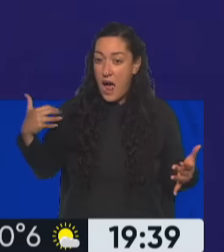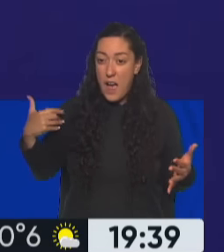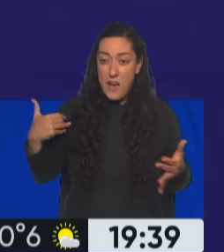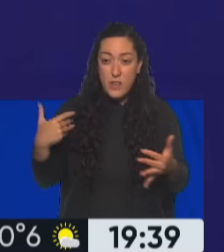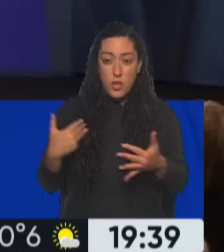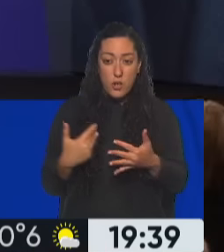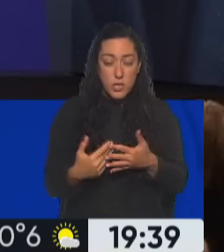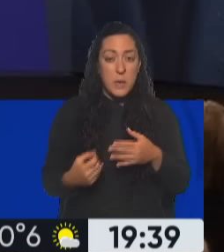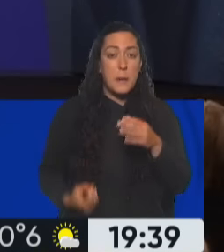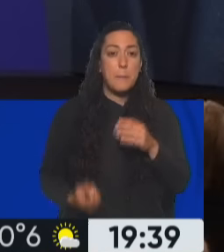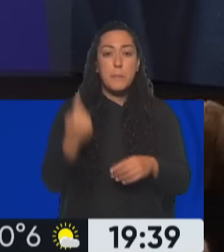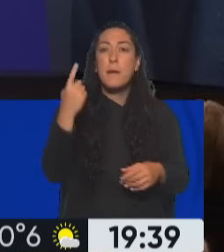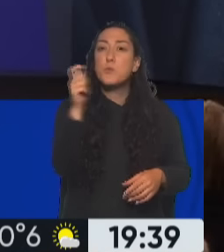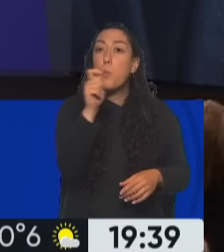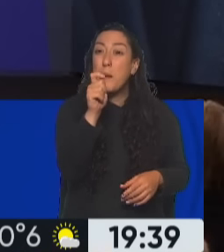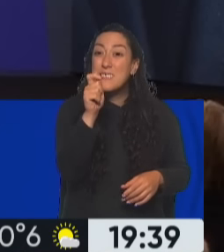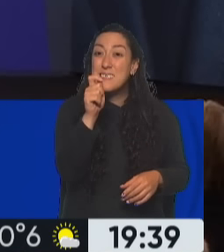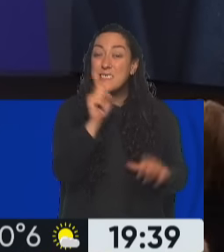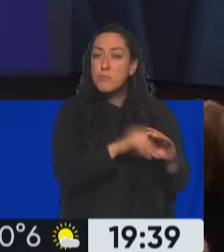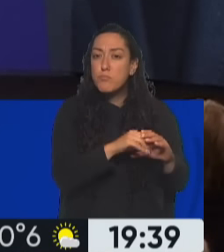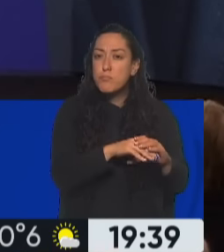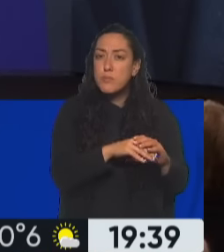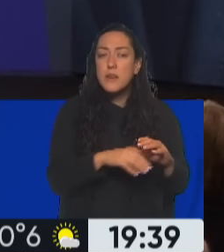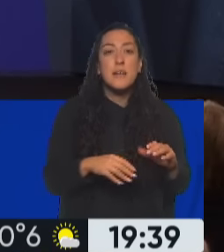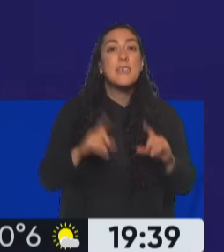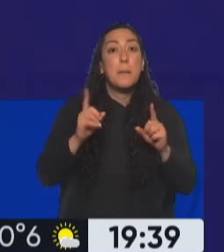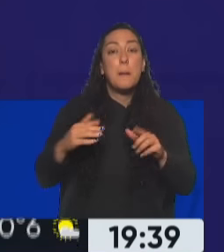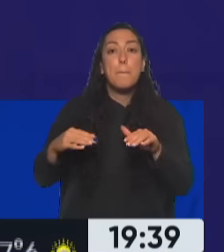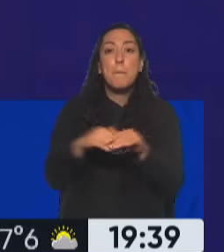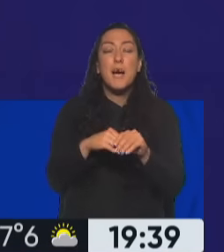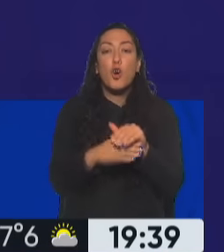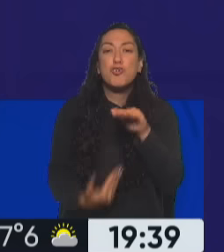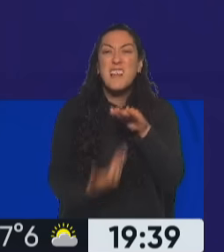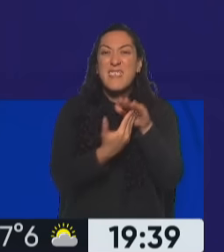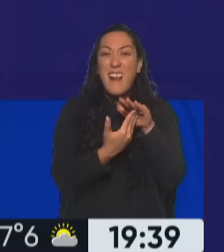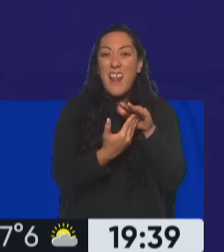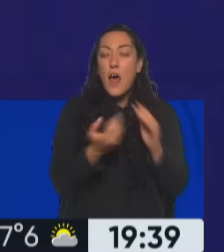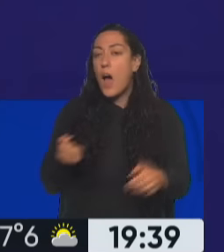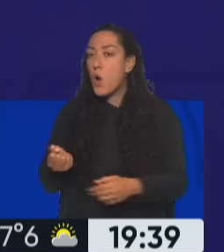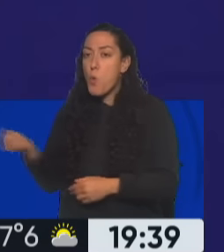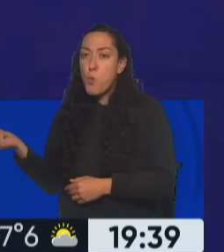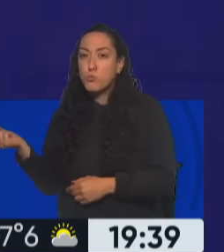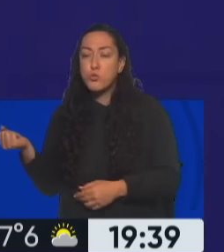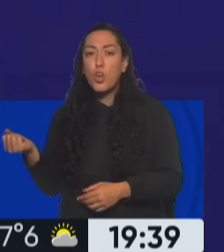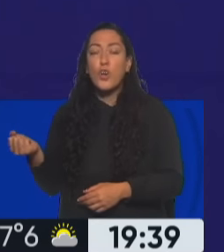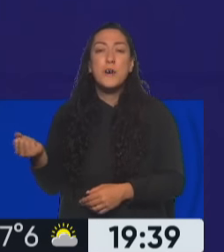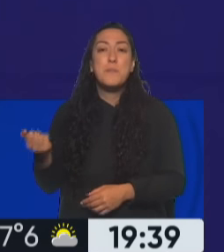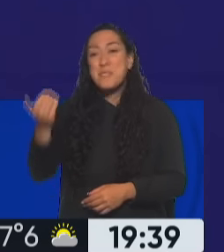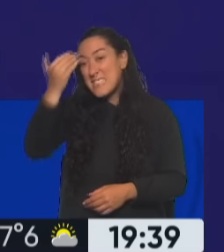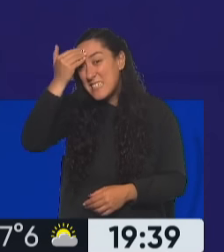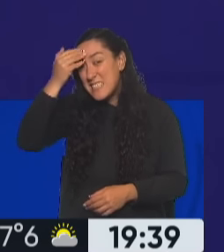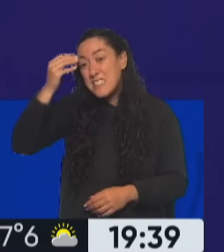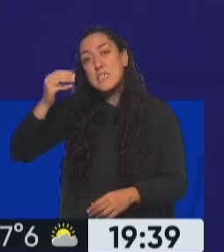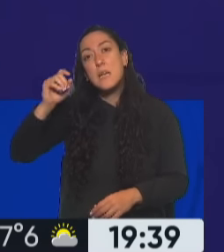pusimos en caja en un solo mes el Tesoro y en 6 meses el Banco Central. O sea, hicimos un ajuste de 15 puntos del PBI.